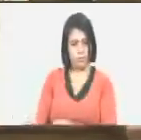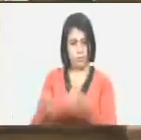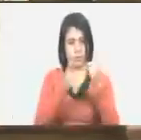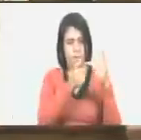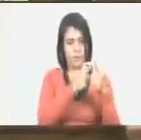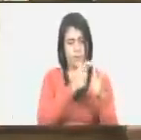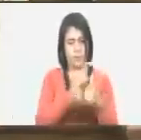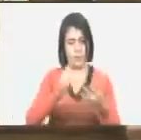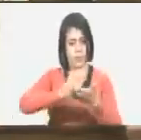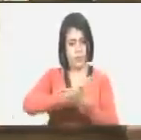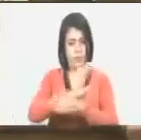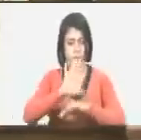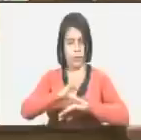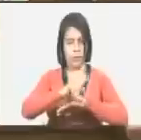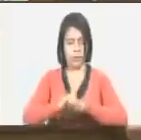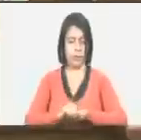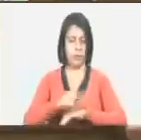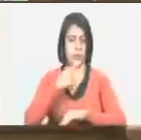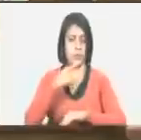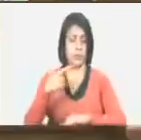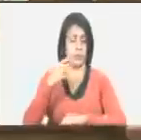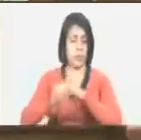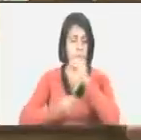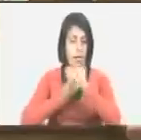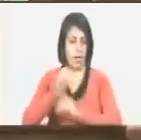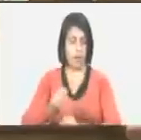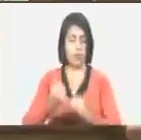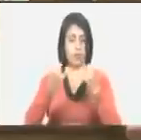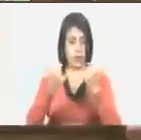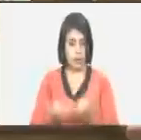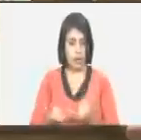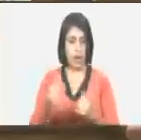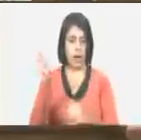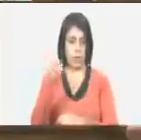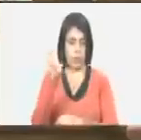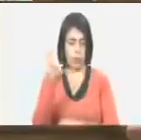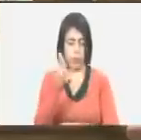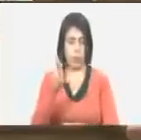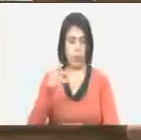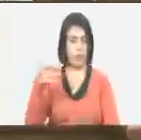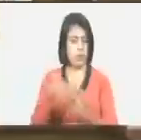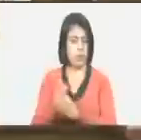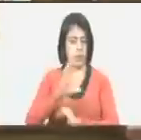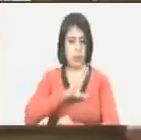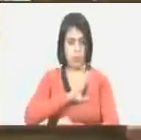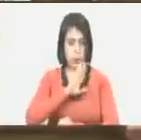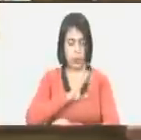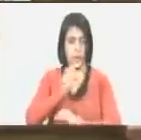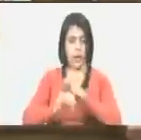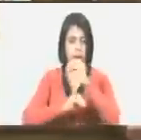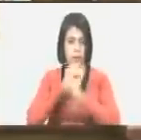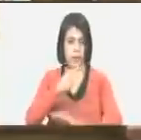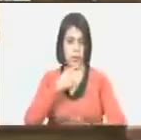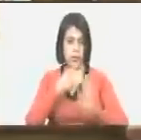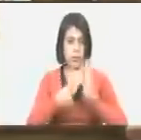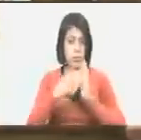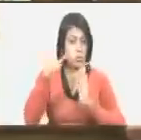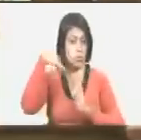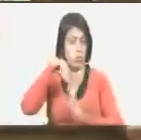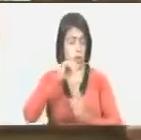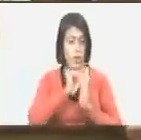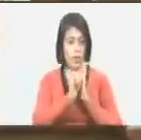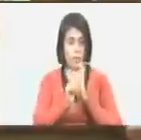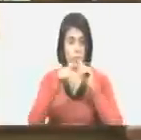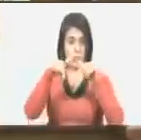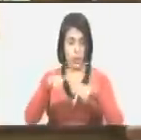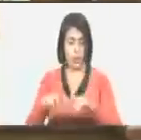repatriación y extinción de dominio, suscritos y ratificados por la República, son plenamente aplicables a los supuestos previstos en